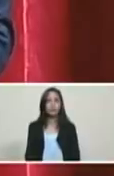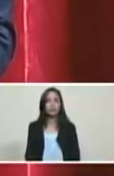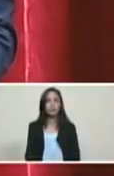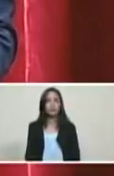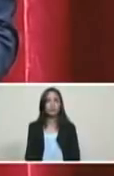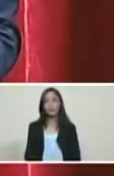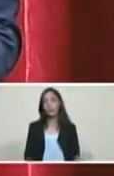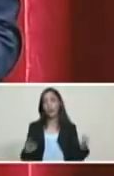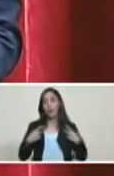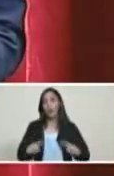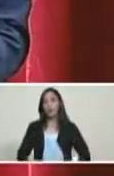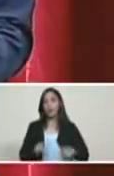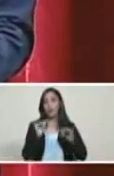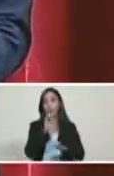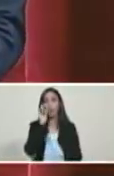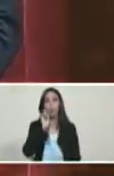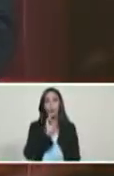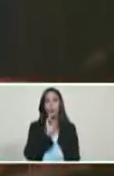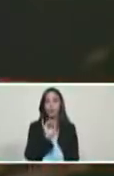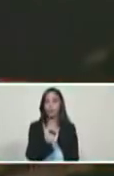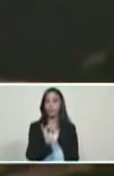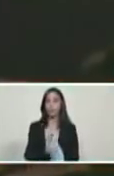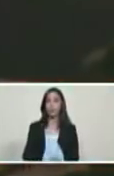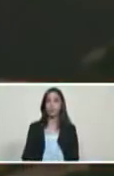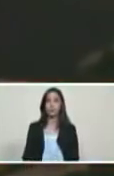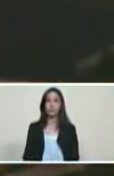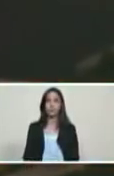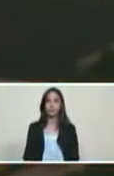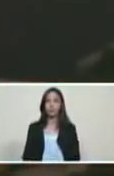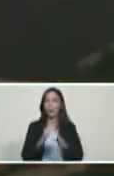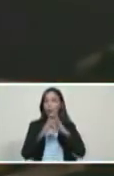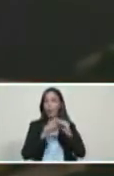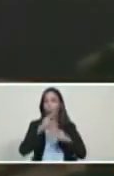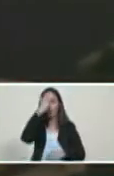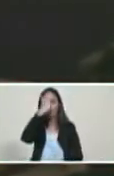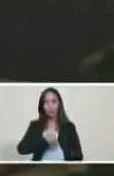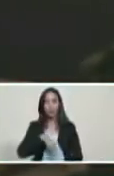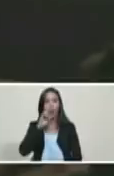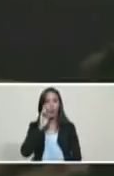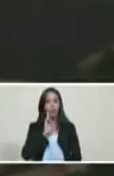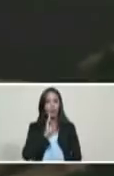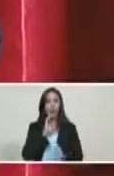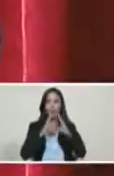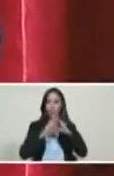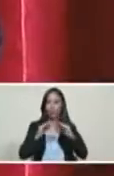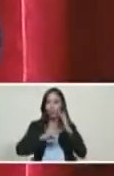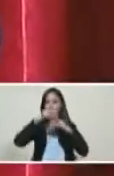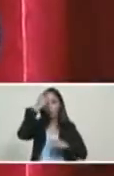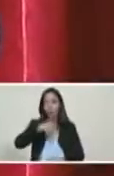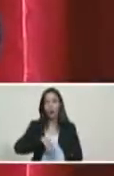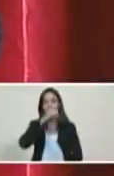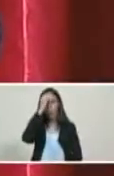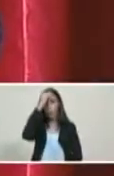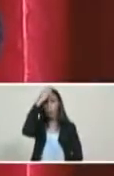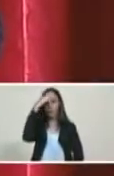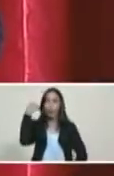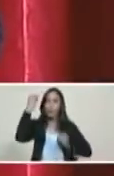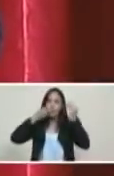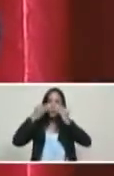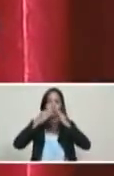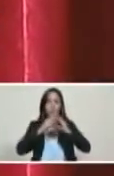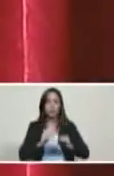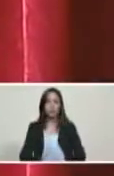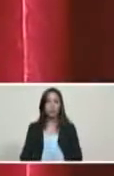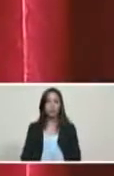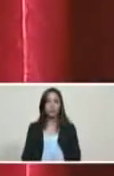Así es la vida de Bolívar. Todo lo que él fue, todo lo que supo, todo lo que pensó,